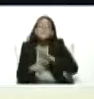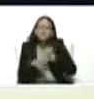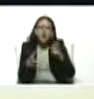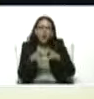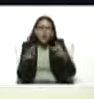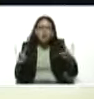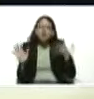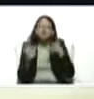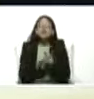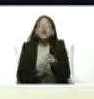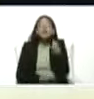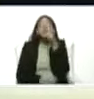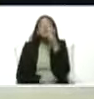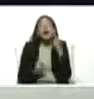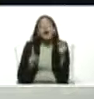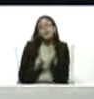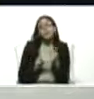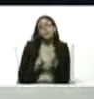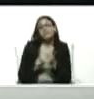Un esquema